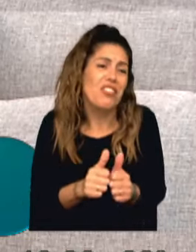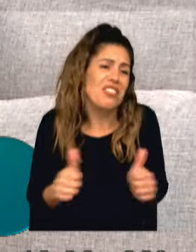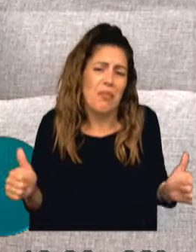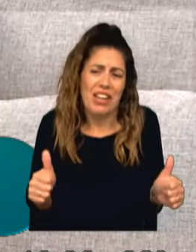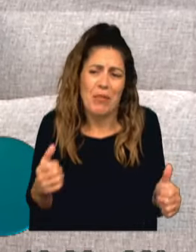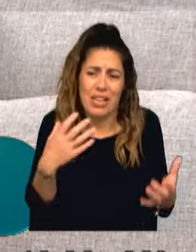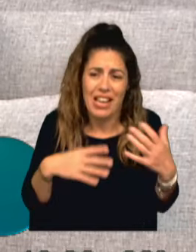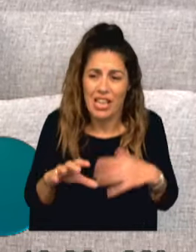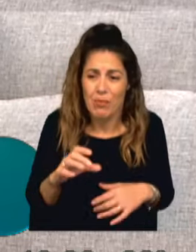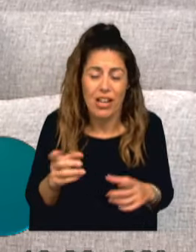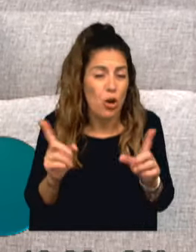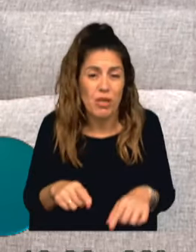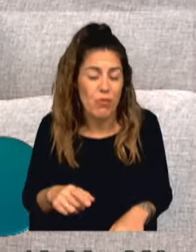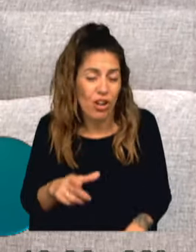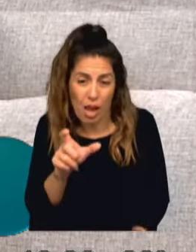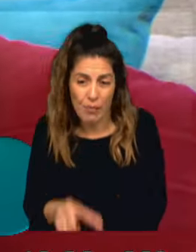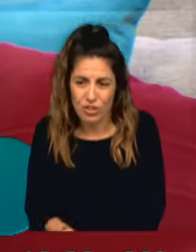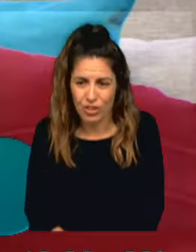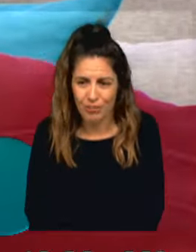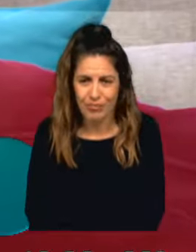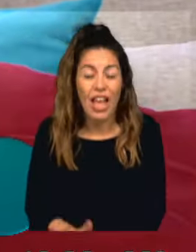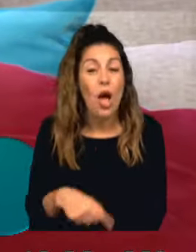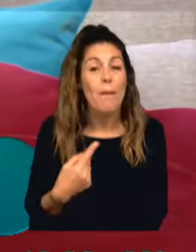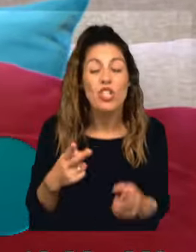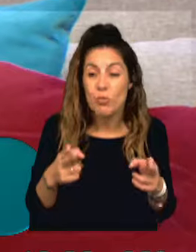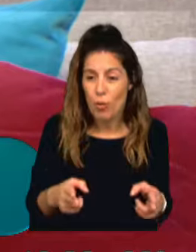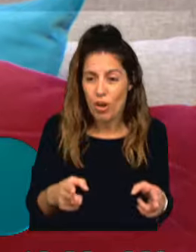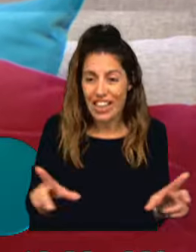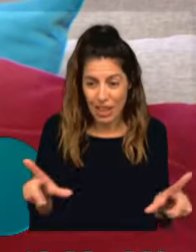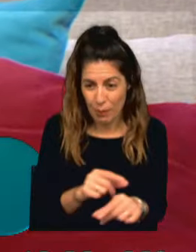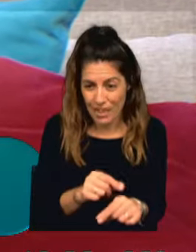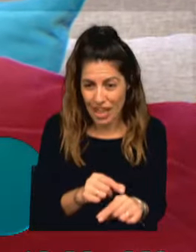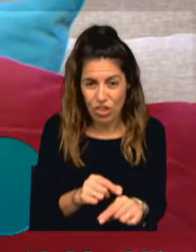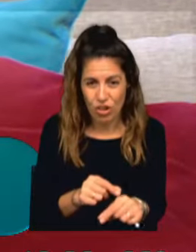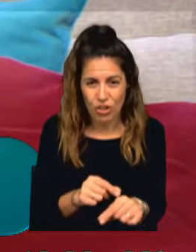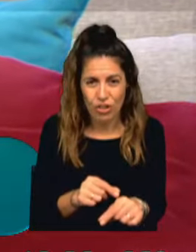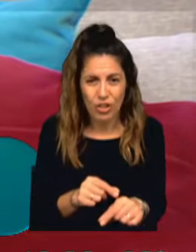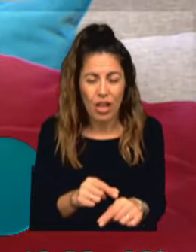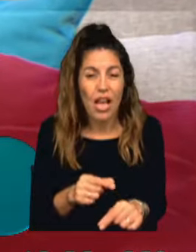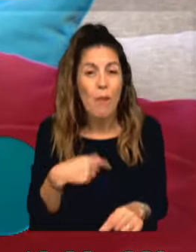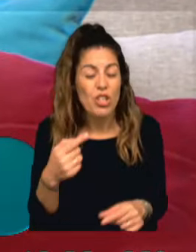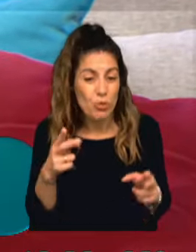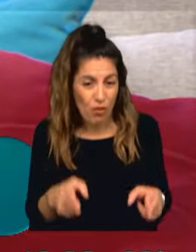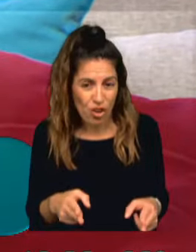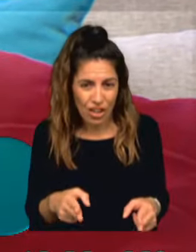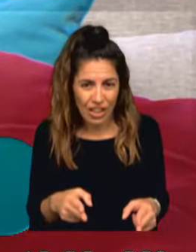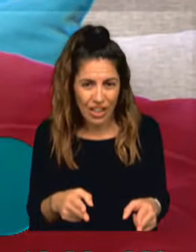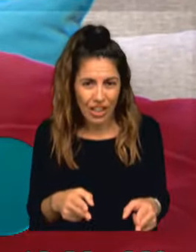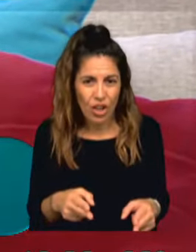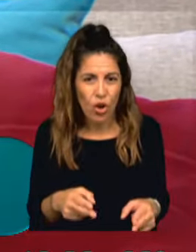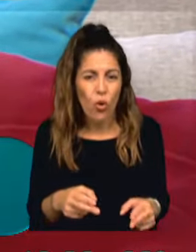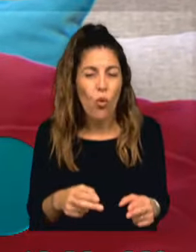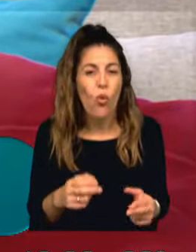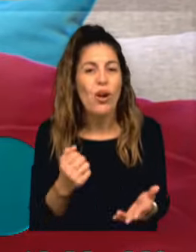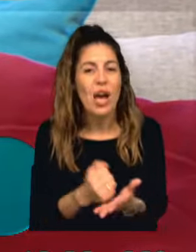del animal como con las personas d Está bueno en el próximo bloque ya estamos cerrando este bloque estamos rec contrap pasados en el próximo bloque justamente hay un espo que